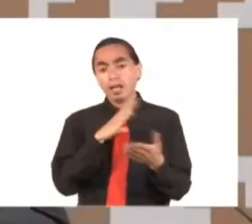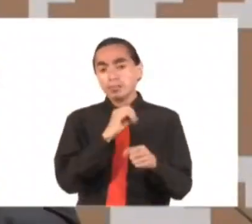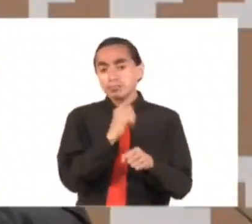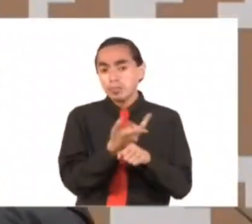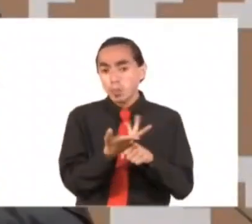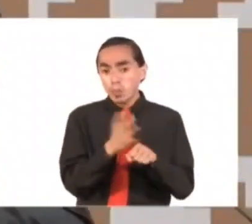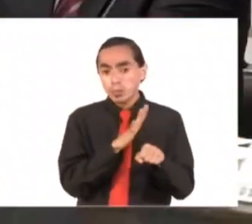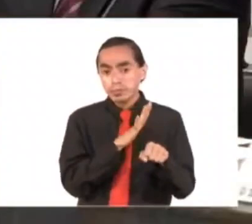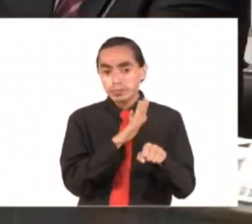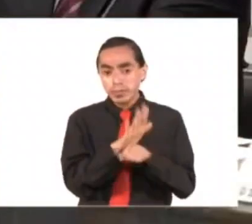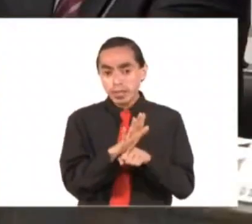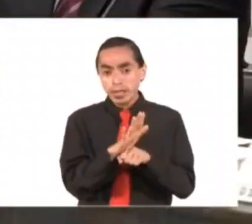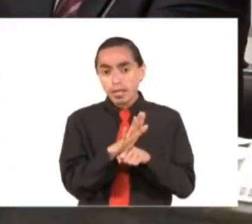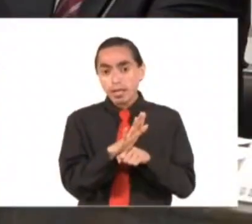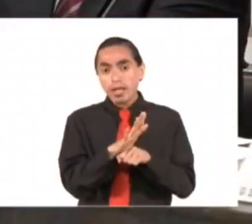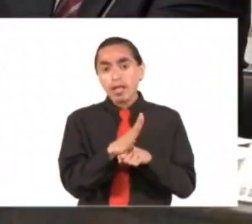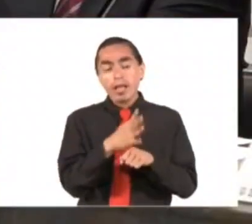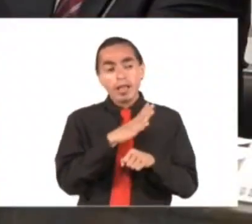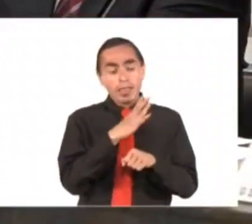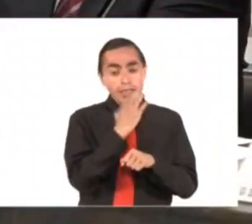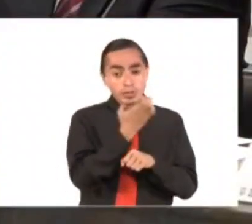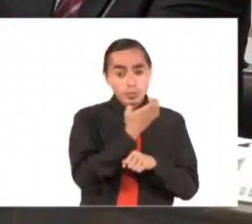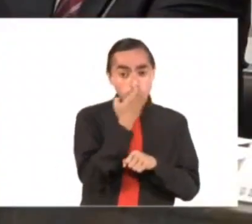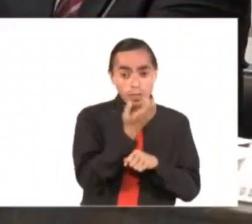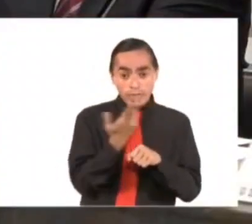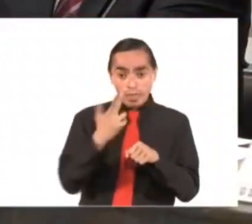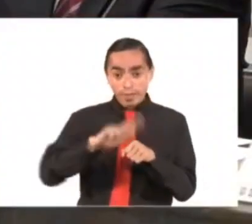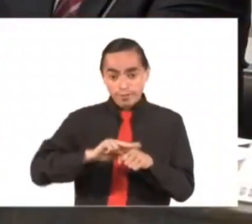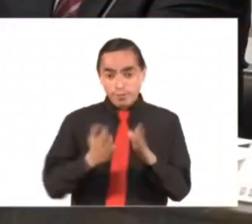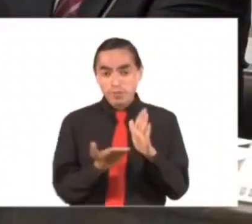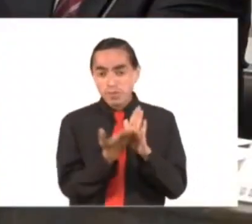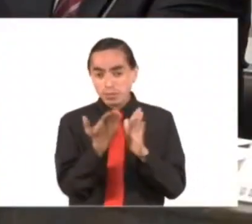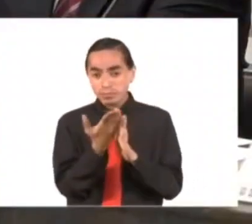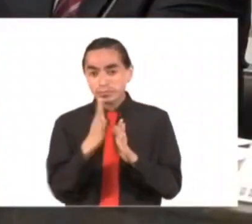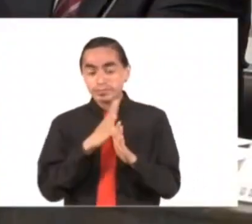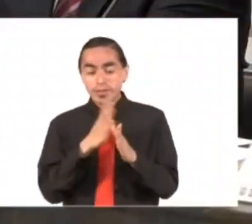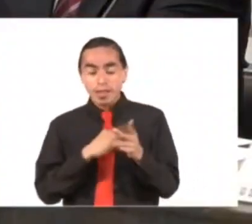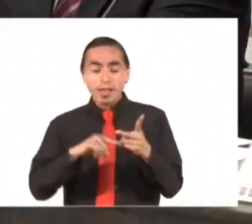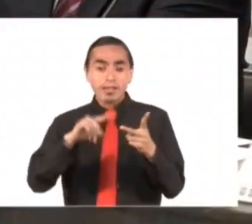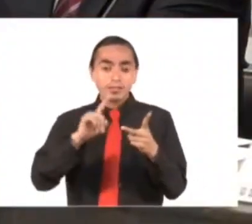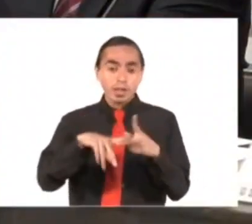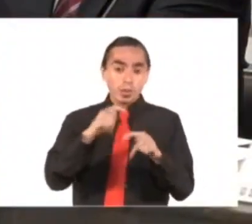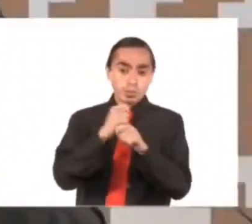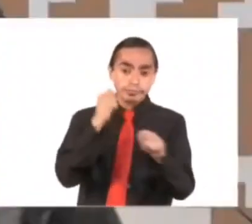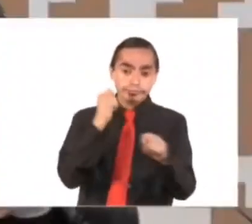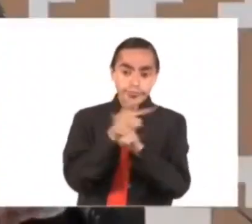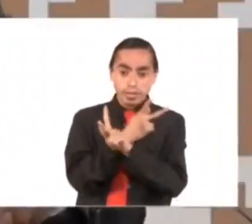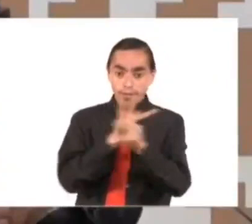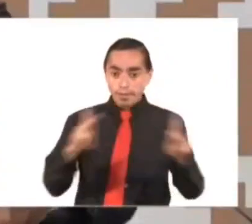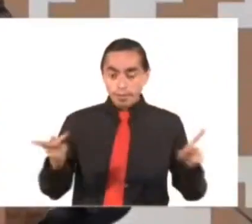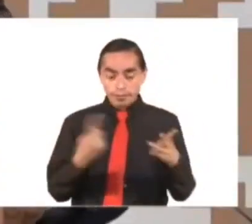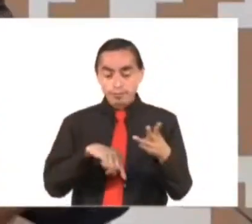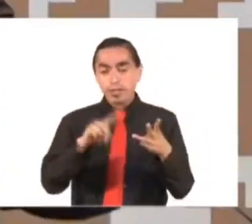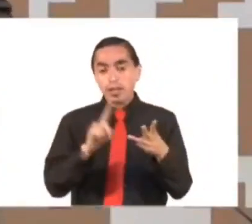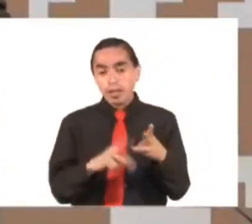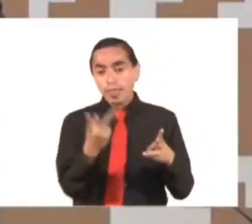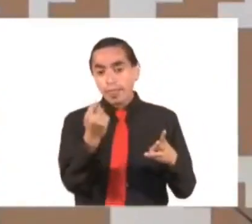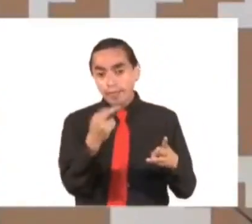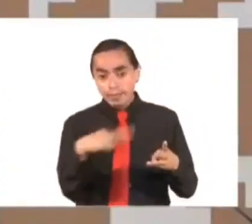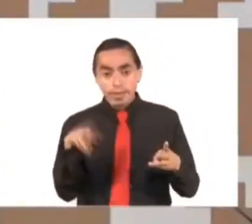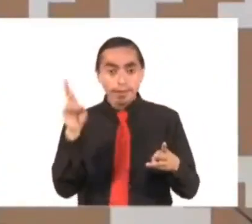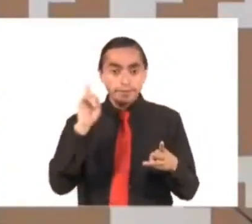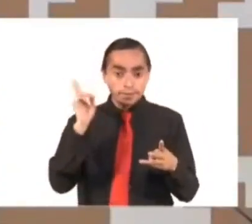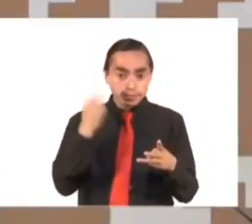arquitectura funcionalista de las escuelas y hospitales, en el transporte público, las telecomunicaciones,